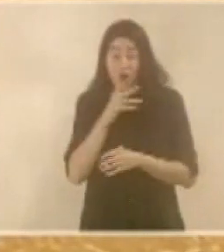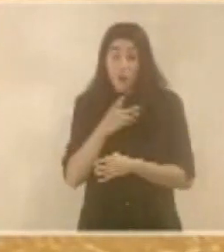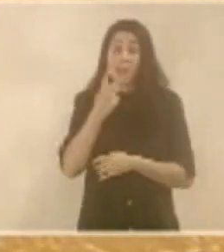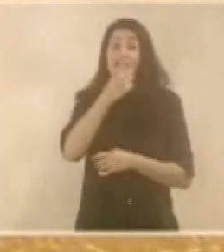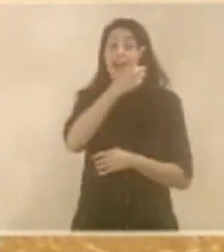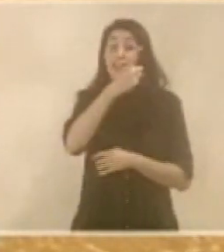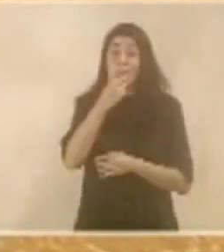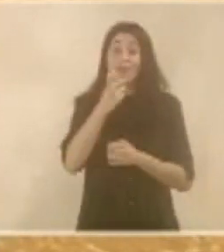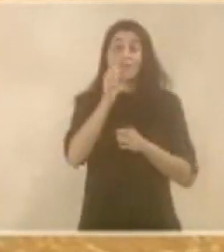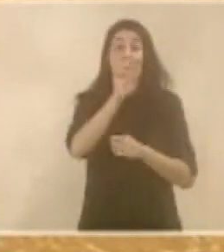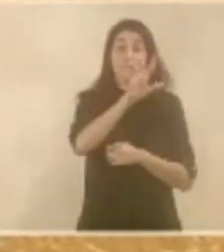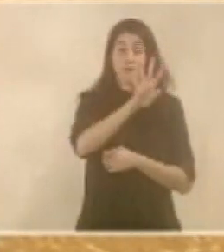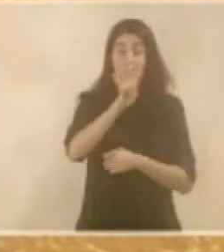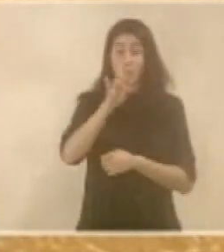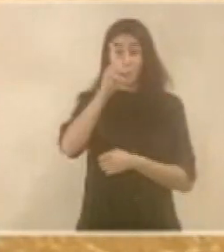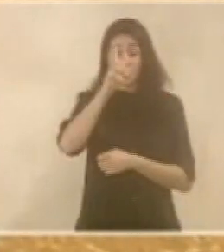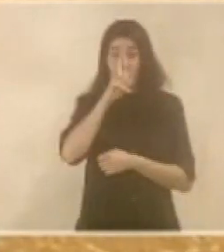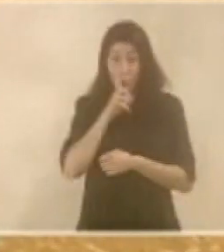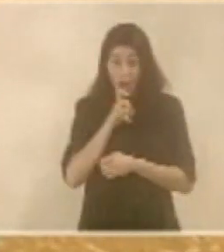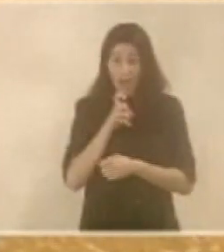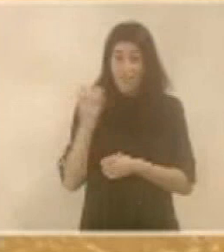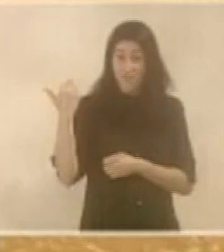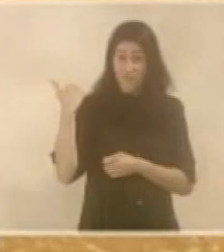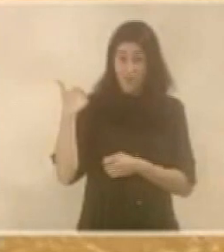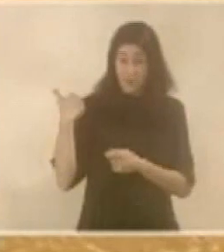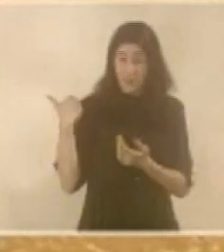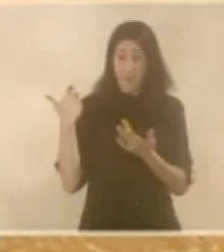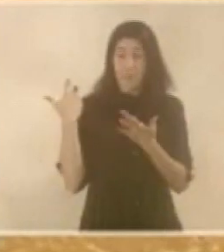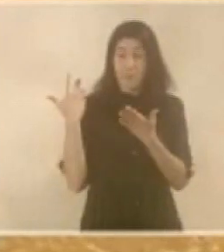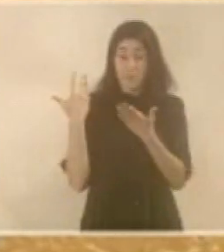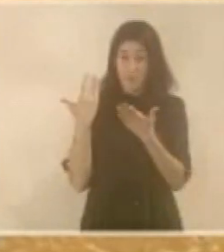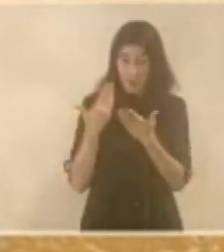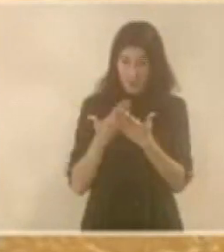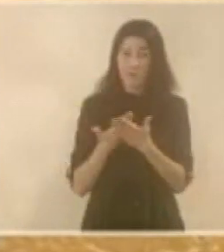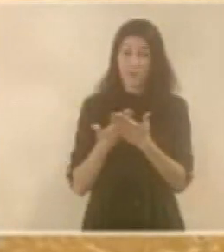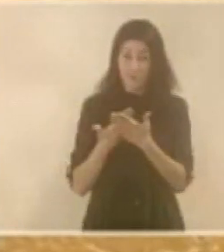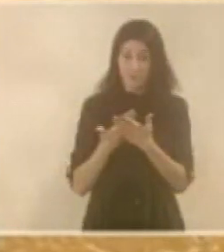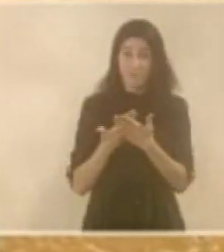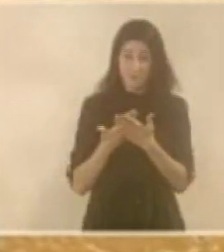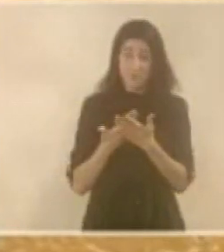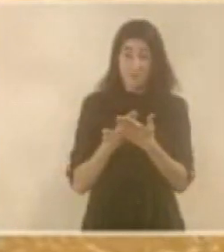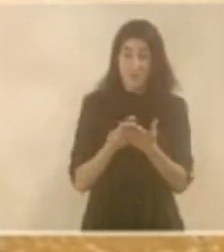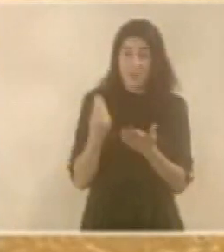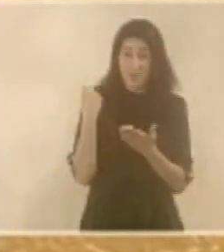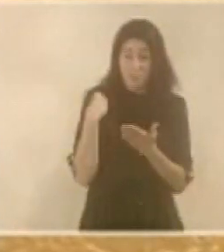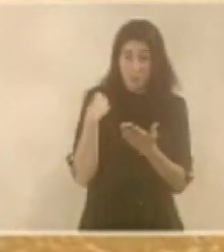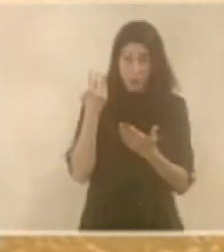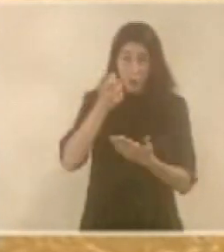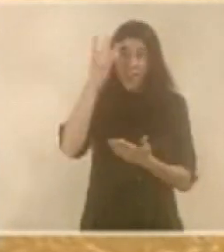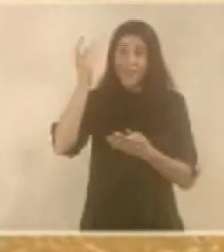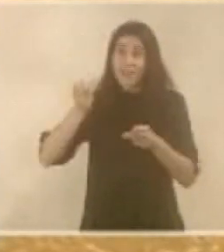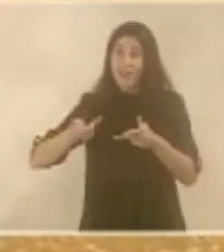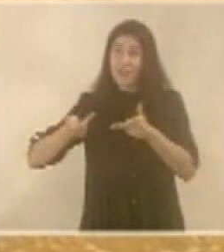desde 1824 a 1978, para que esos ideales de libertad por los que murieron se hicieran